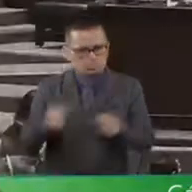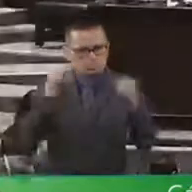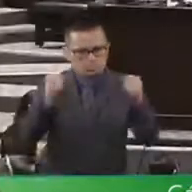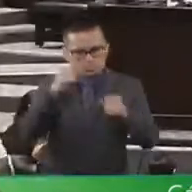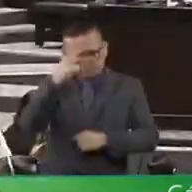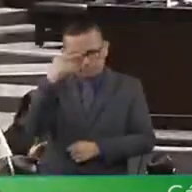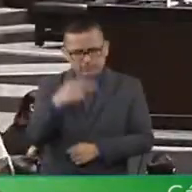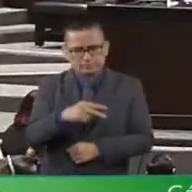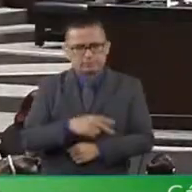México viva